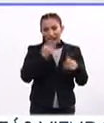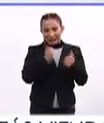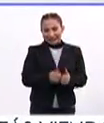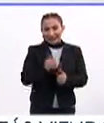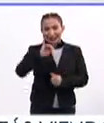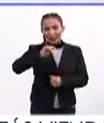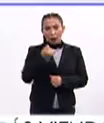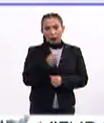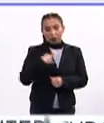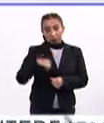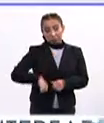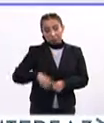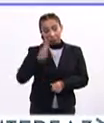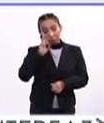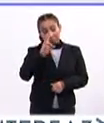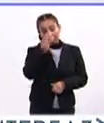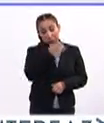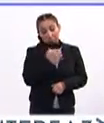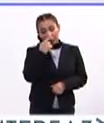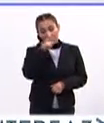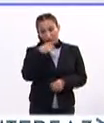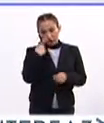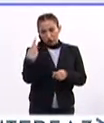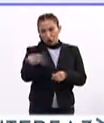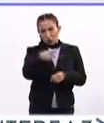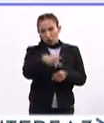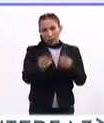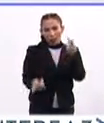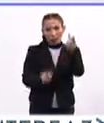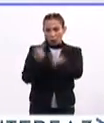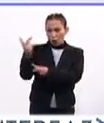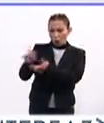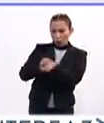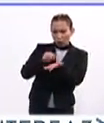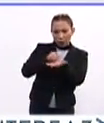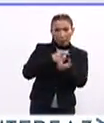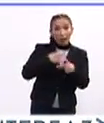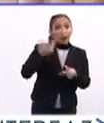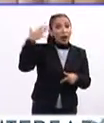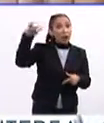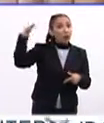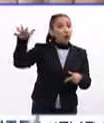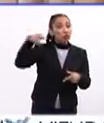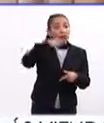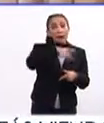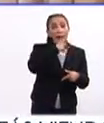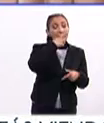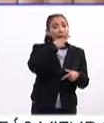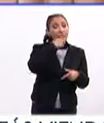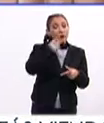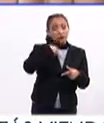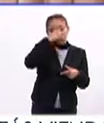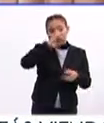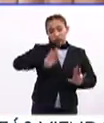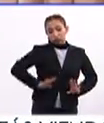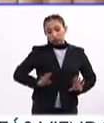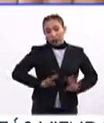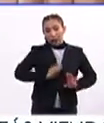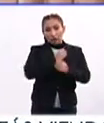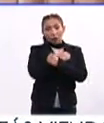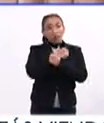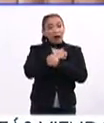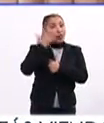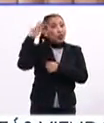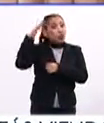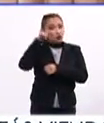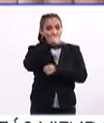Tijuana, y es interesante porque la encuesta que ellos levantaron fue con población adulta. Ellos están hablando de los perfiles educativos de